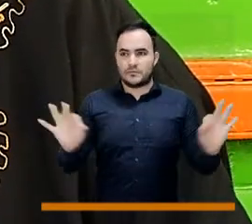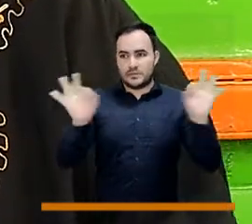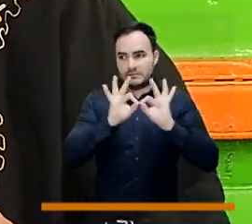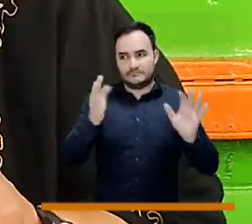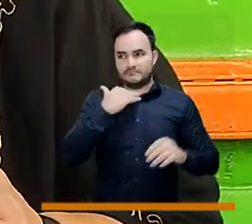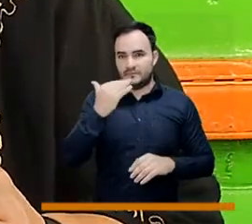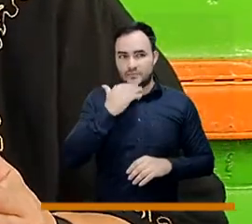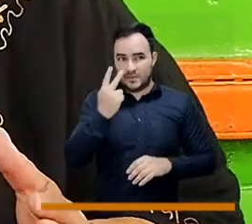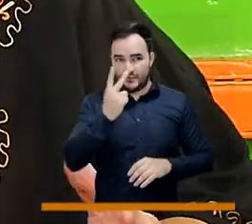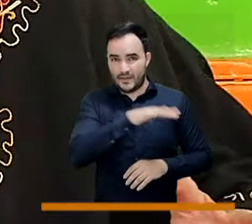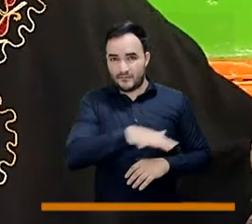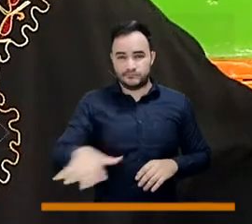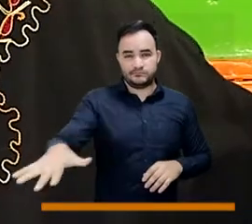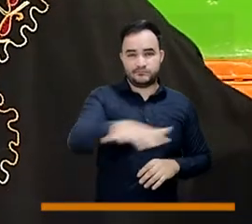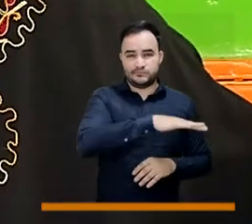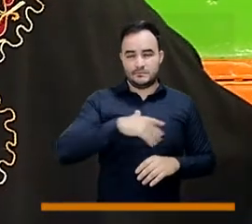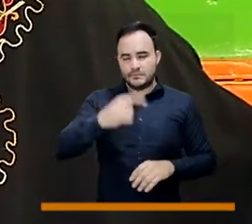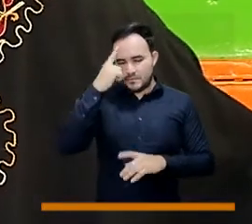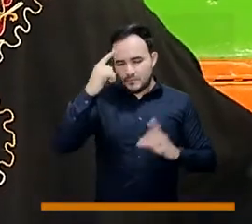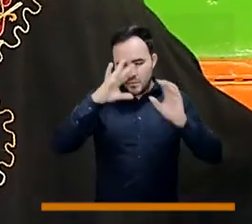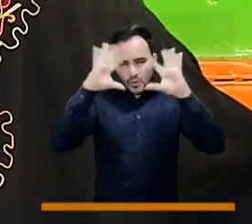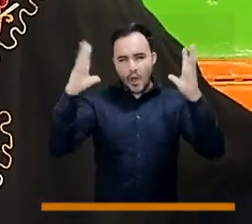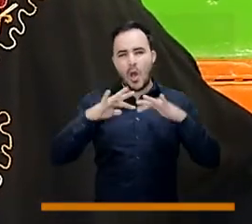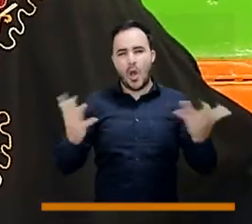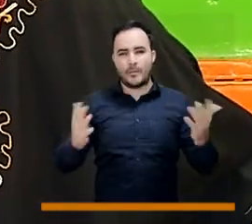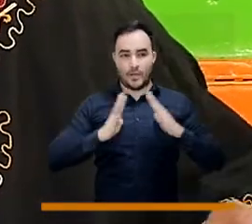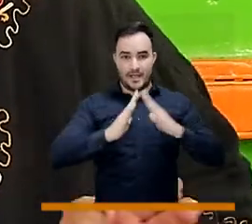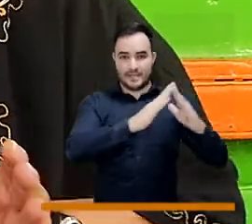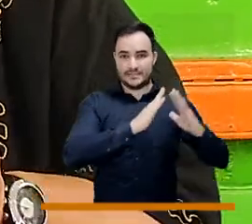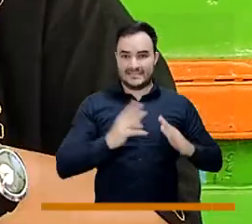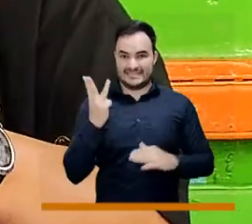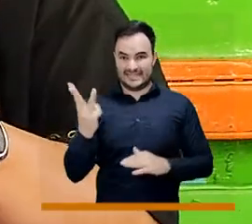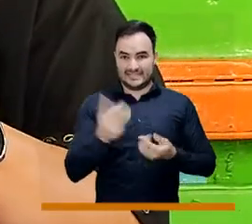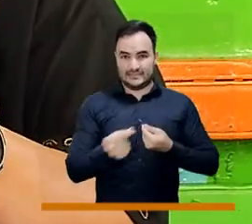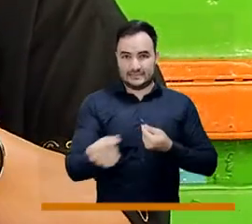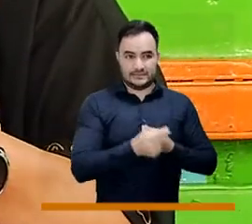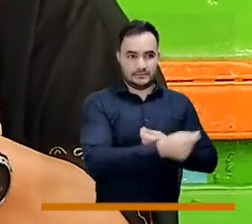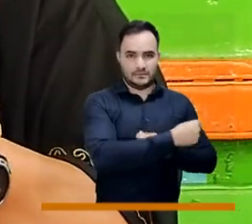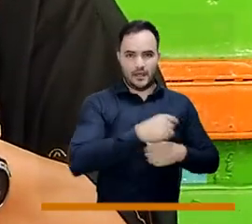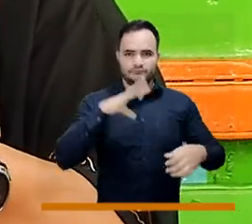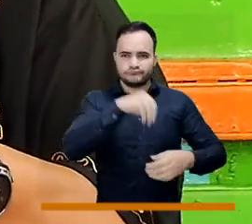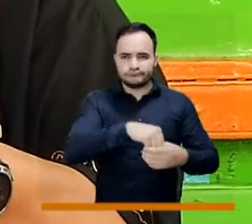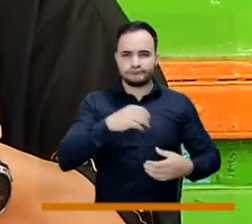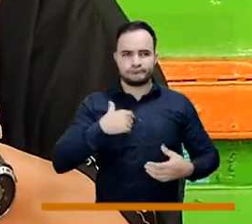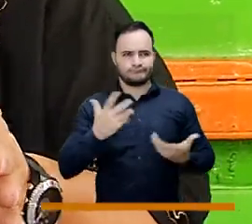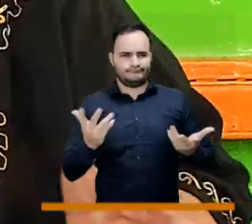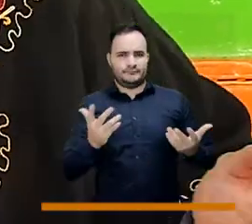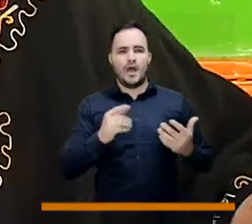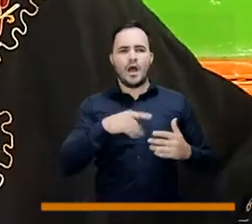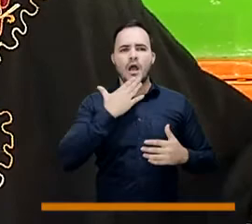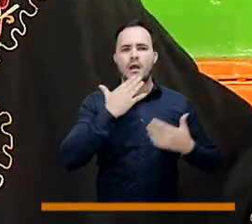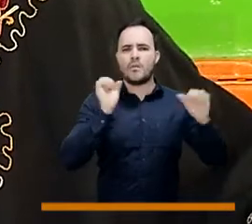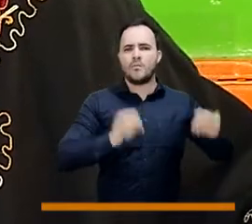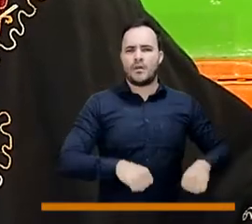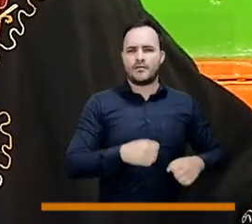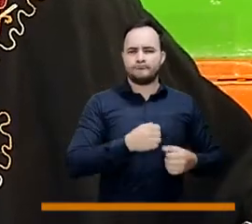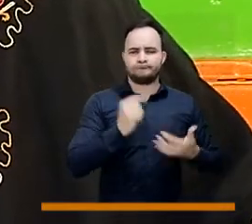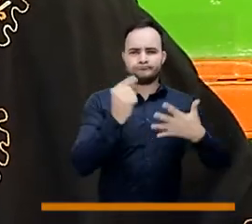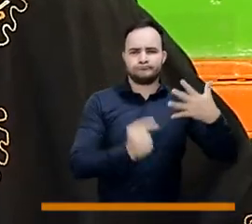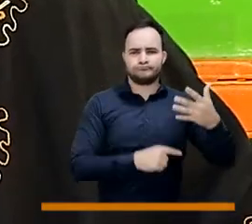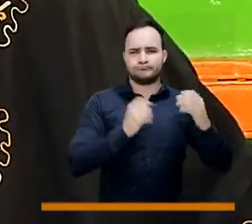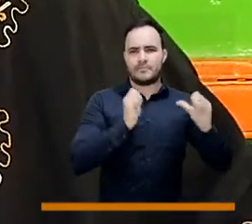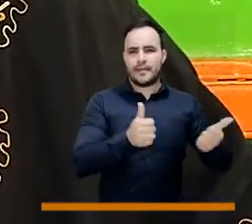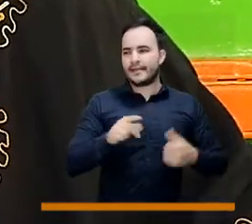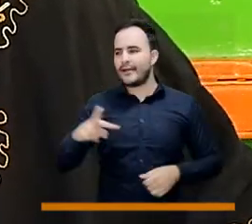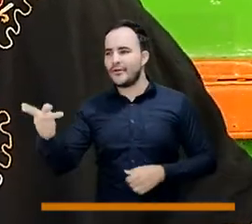cuenta porque ocurre que hay tres viviendas muy cercanas y a esta tiene todas las posibilidades y las otras dos no, porque